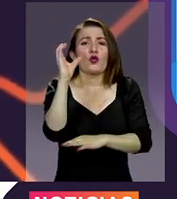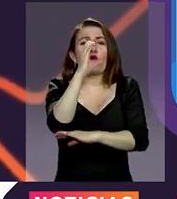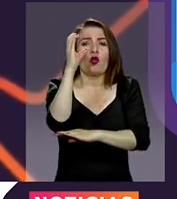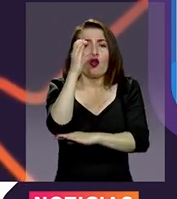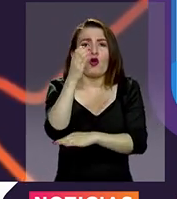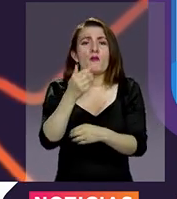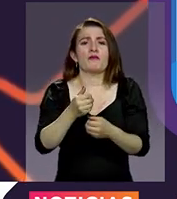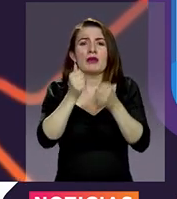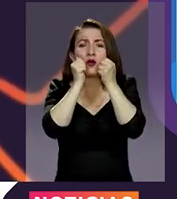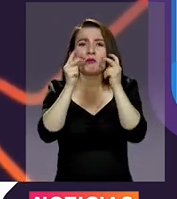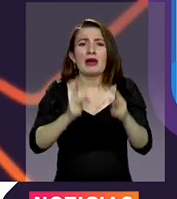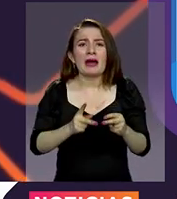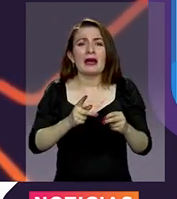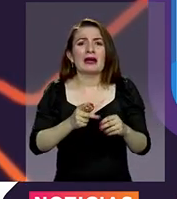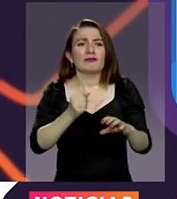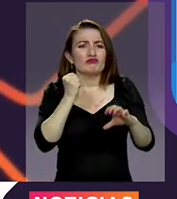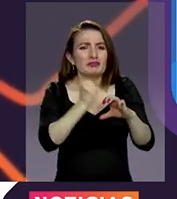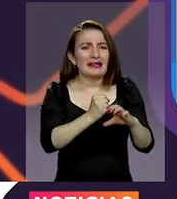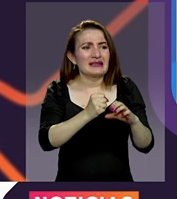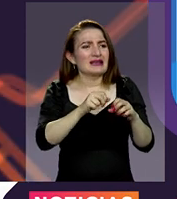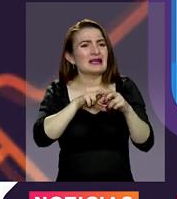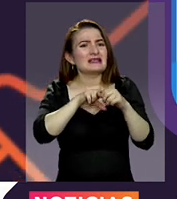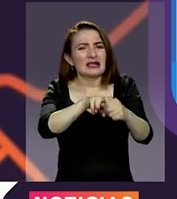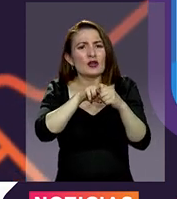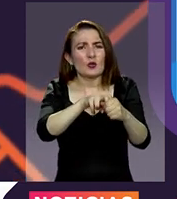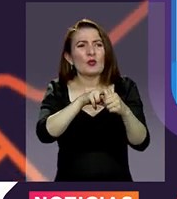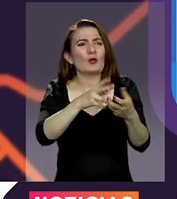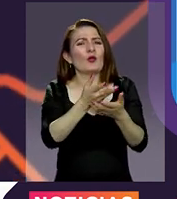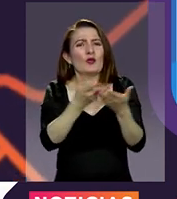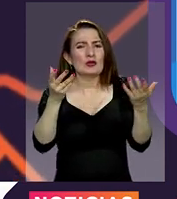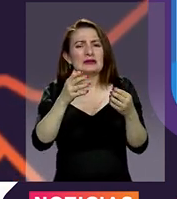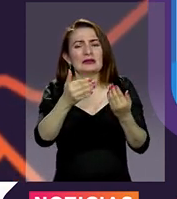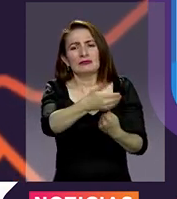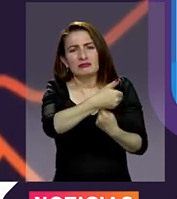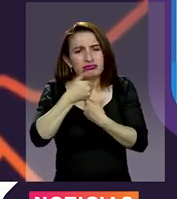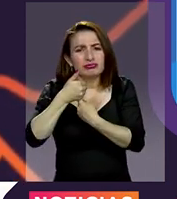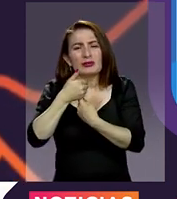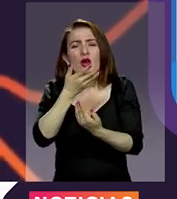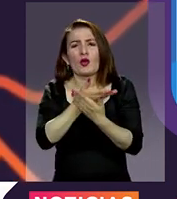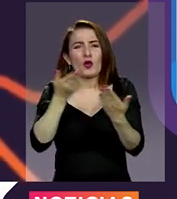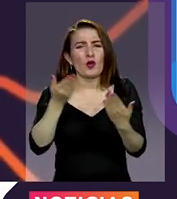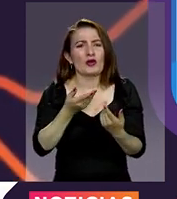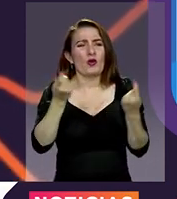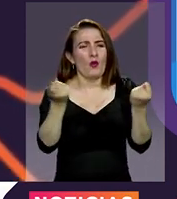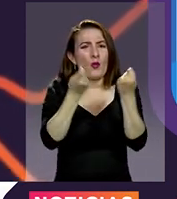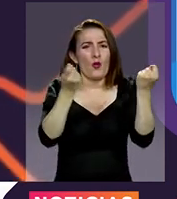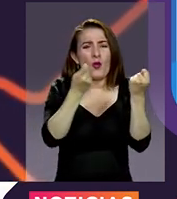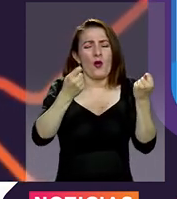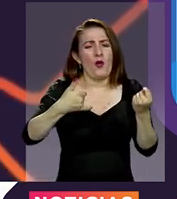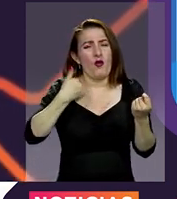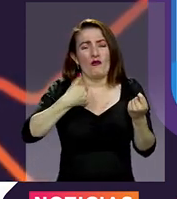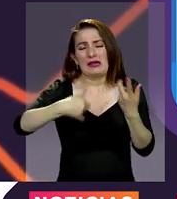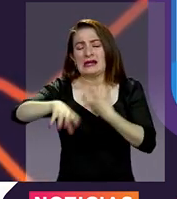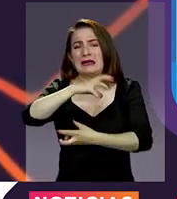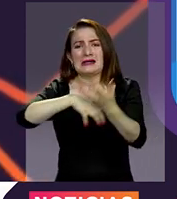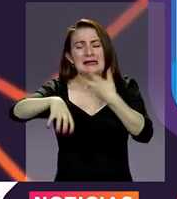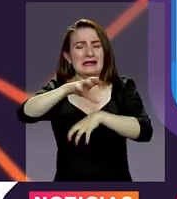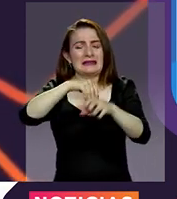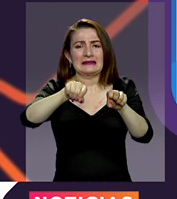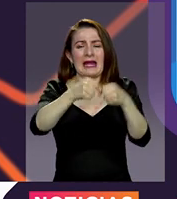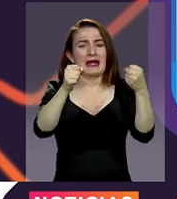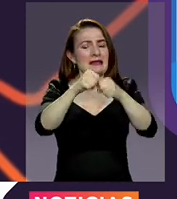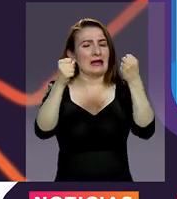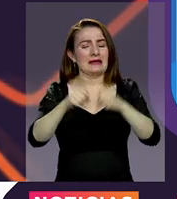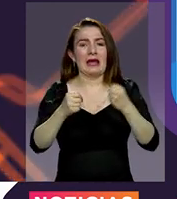pinchan, bloquean y secuestran buses. Pocos jóvenes radicalizados para hacerles la campaña del caos, la obstrucción